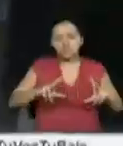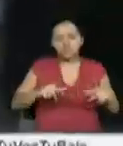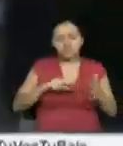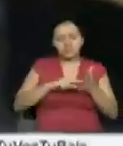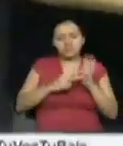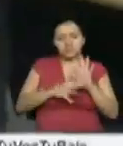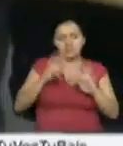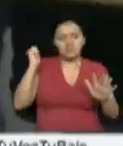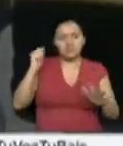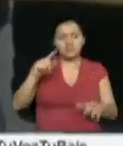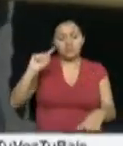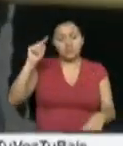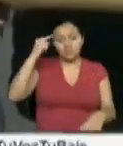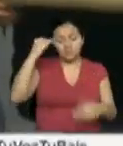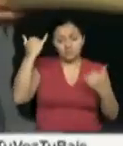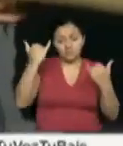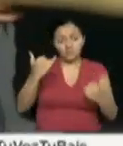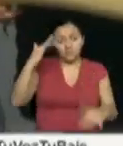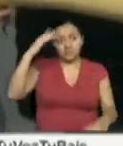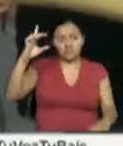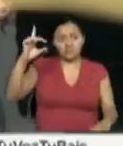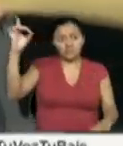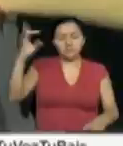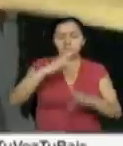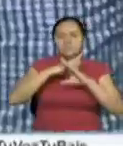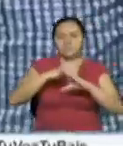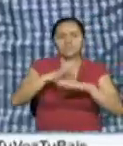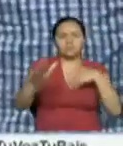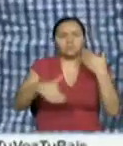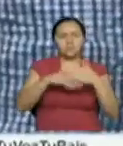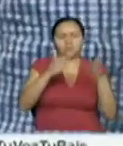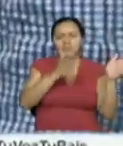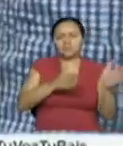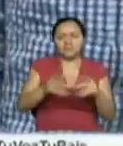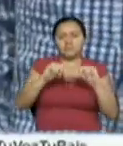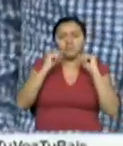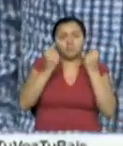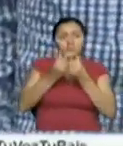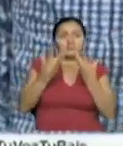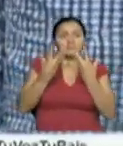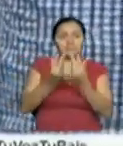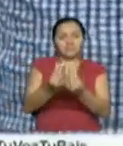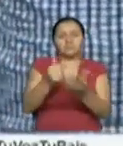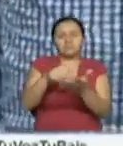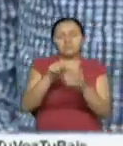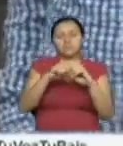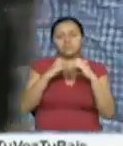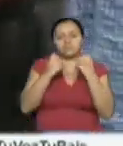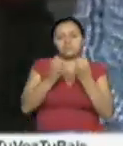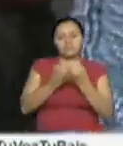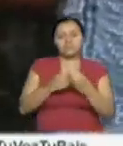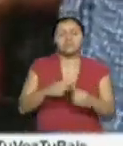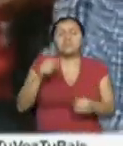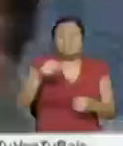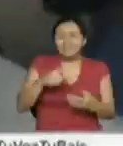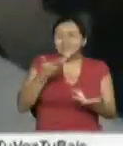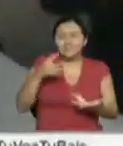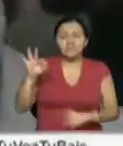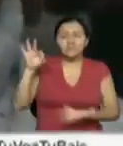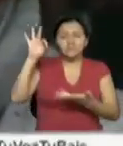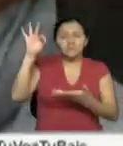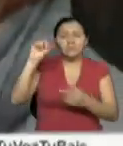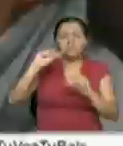atraco. Y que un gobierno orientado a la derecha va a defender los intereses de un grupo minoritario de la sociedad. Y que él va a representar